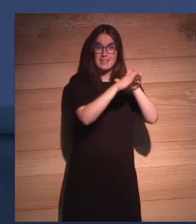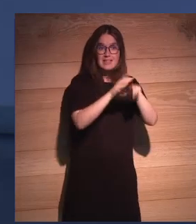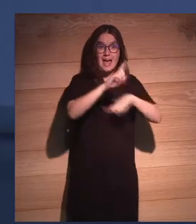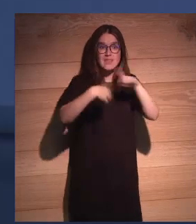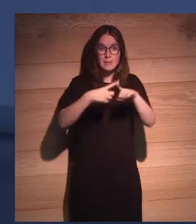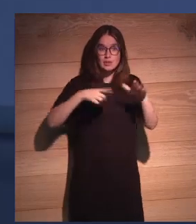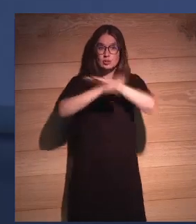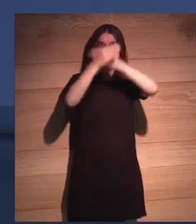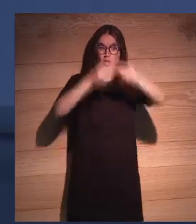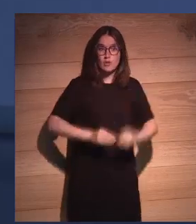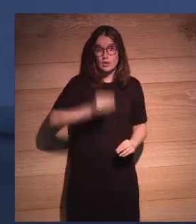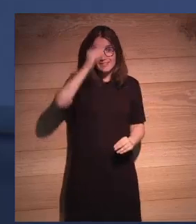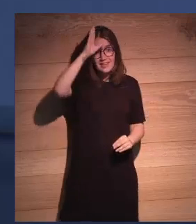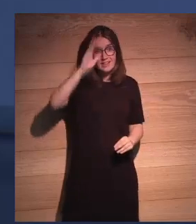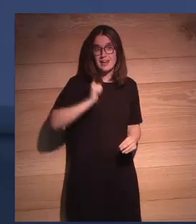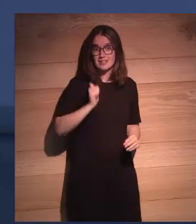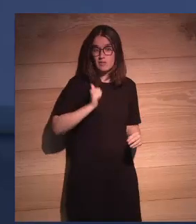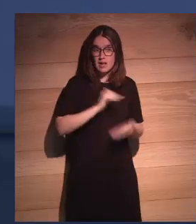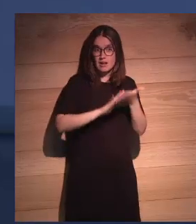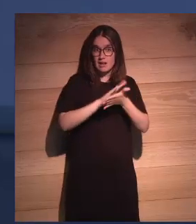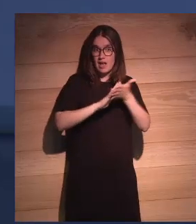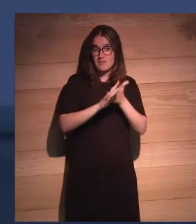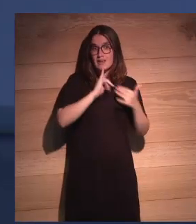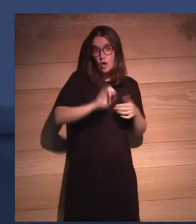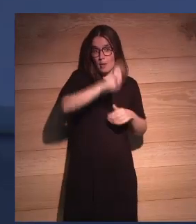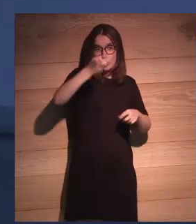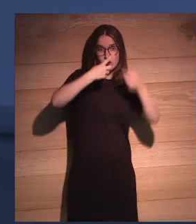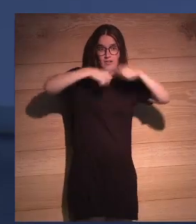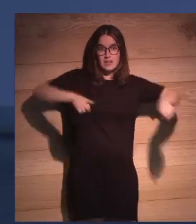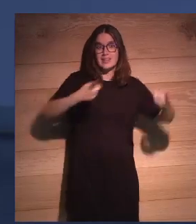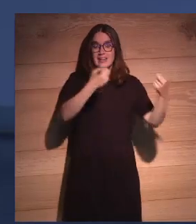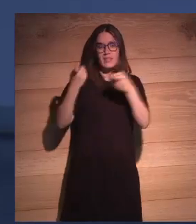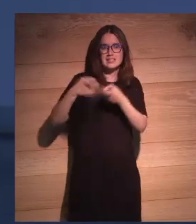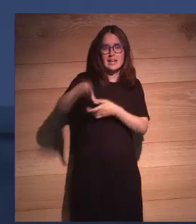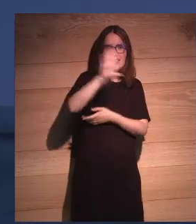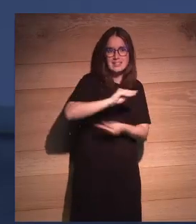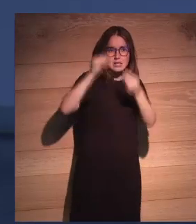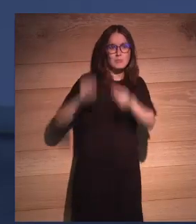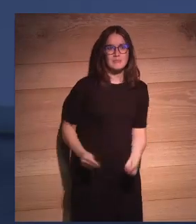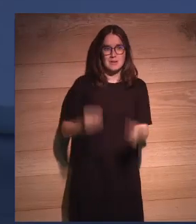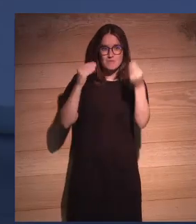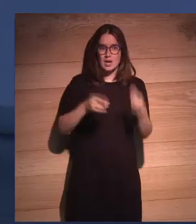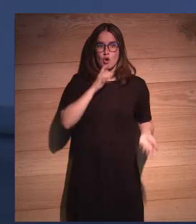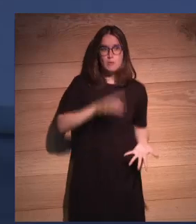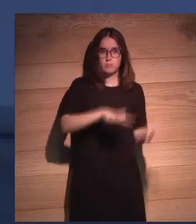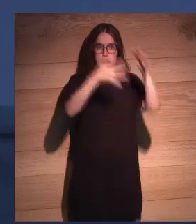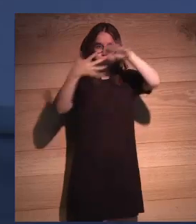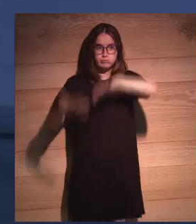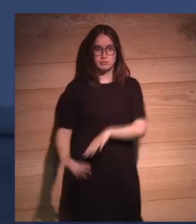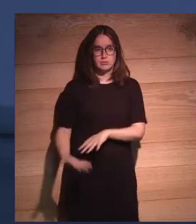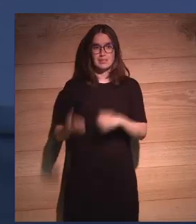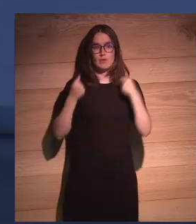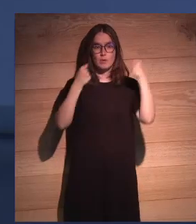los desarrolladores de inteligencia artificial que hablan otro idioma necesitan entender muy bien cómo aplicar